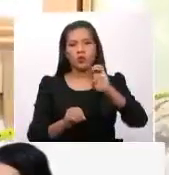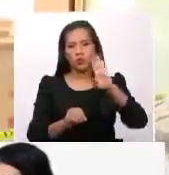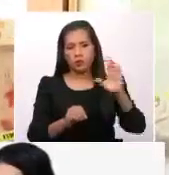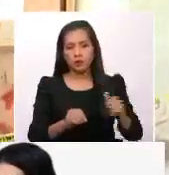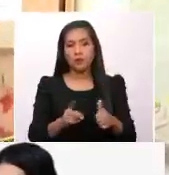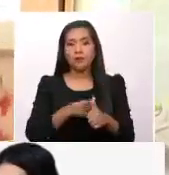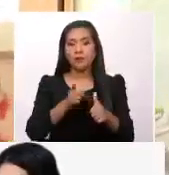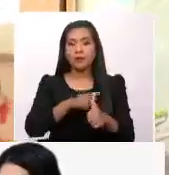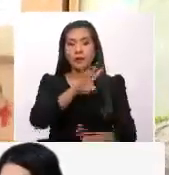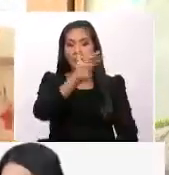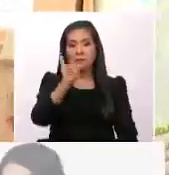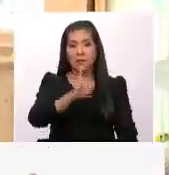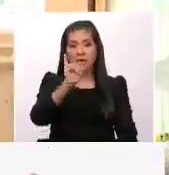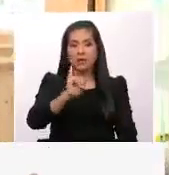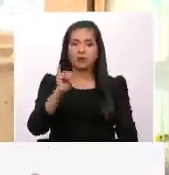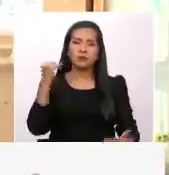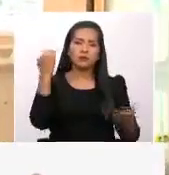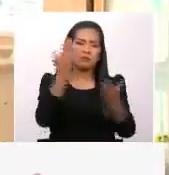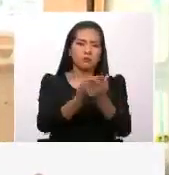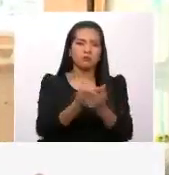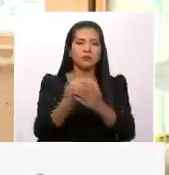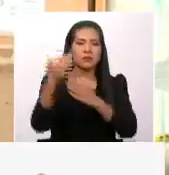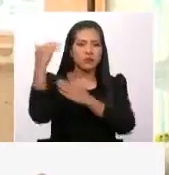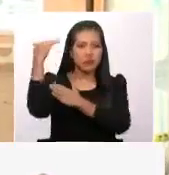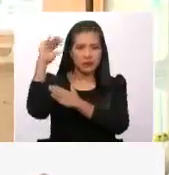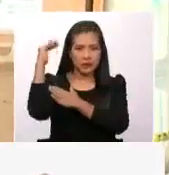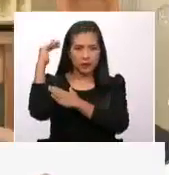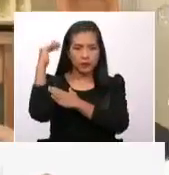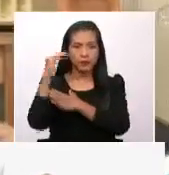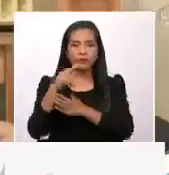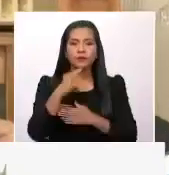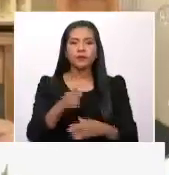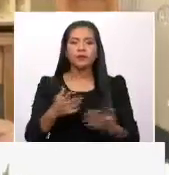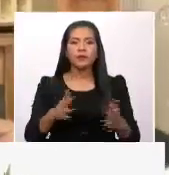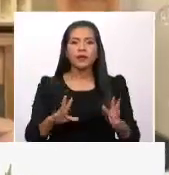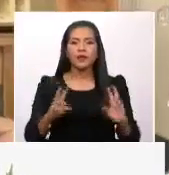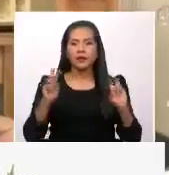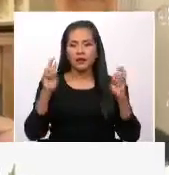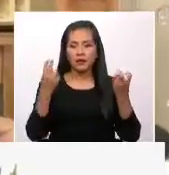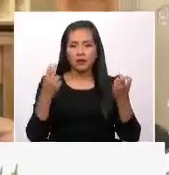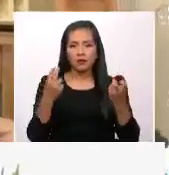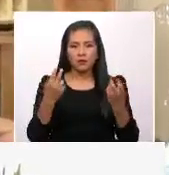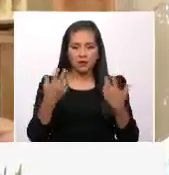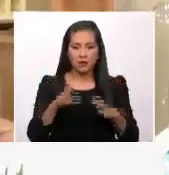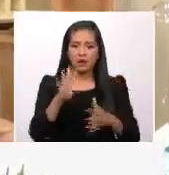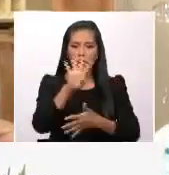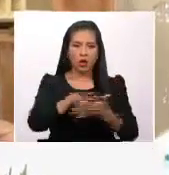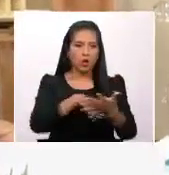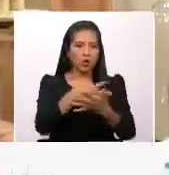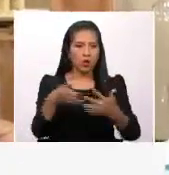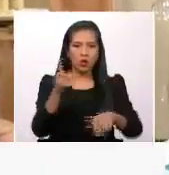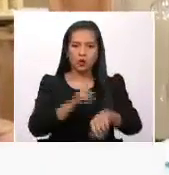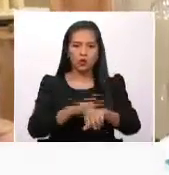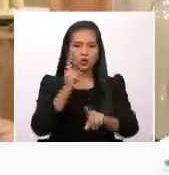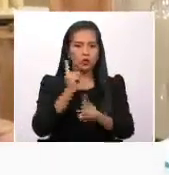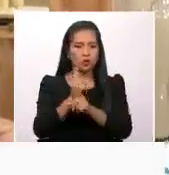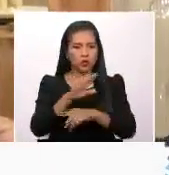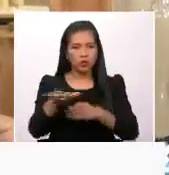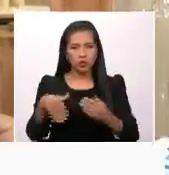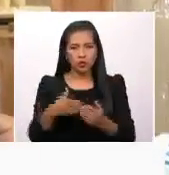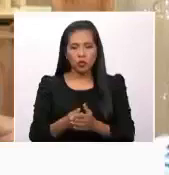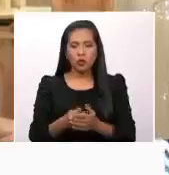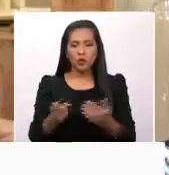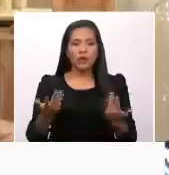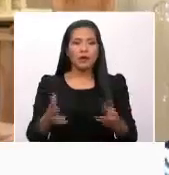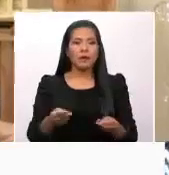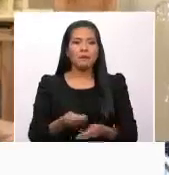miércoles lleguen al departamento de Santa Cruz. Bueno, la construcción está dentro de cronograma, el equipamiento